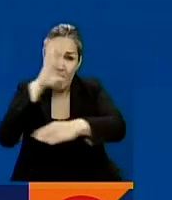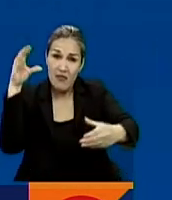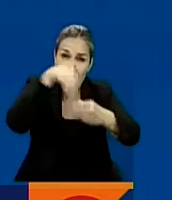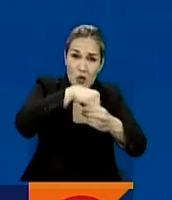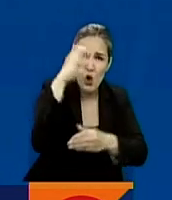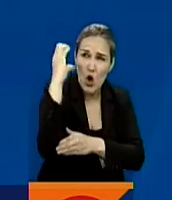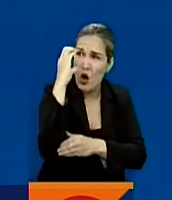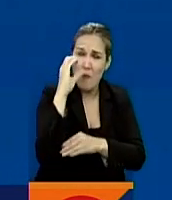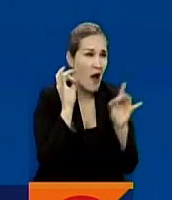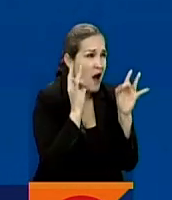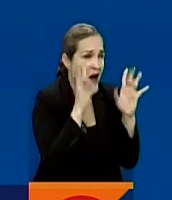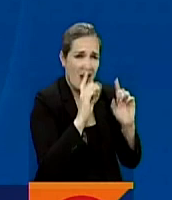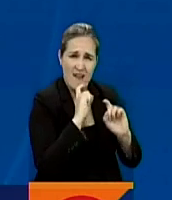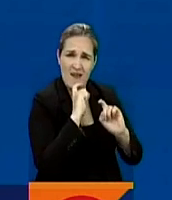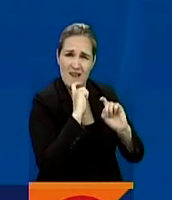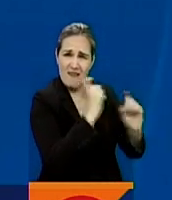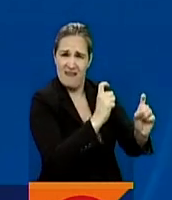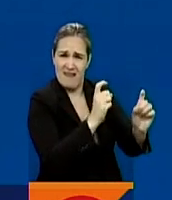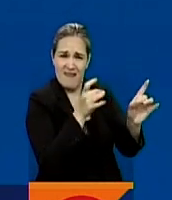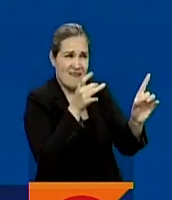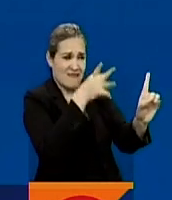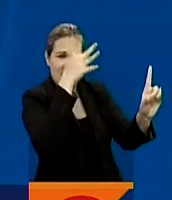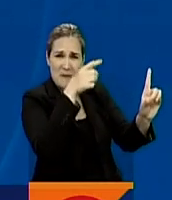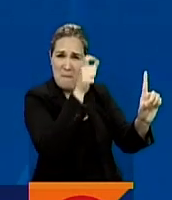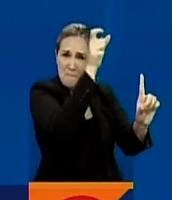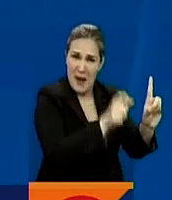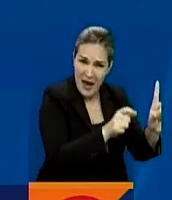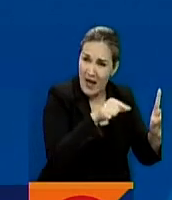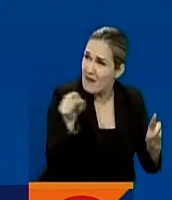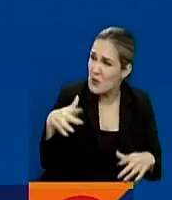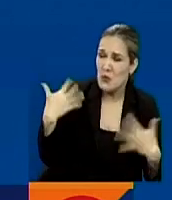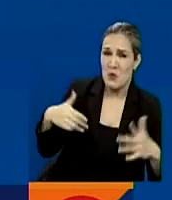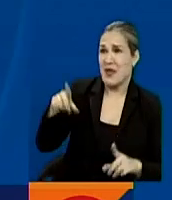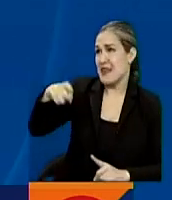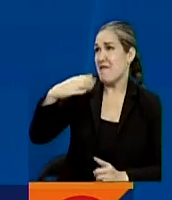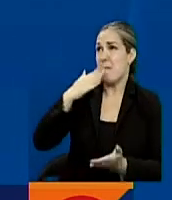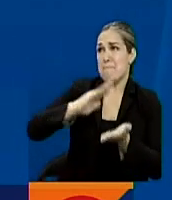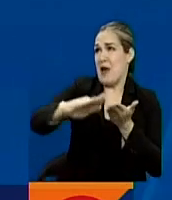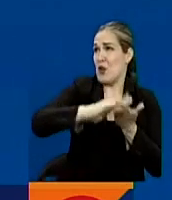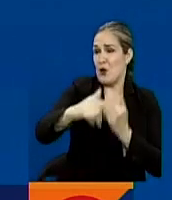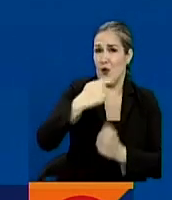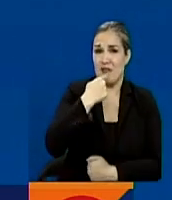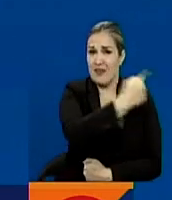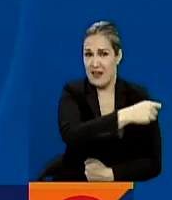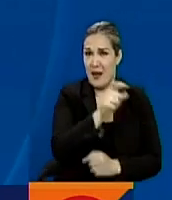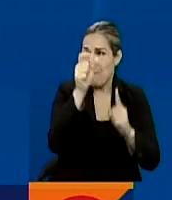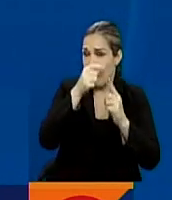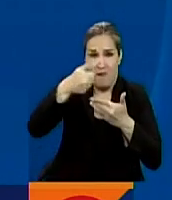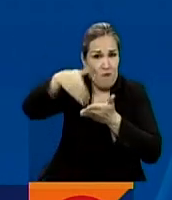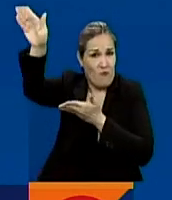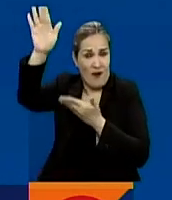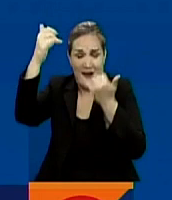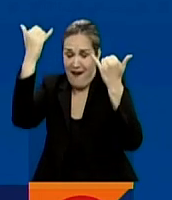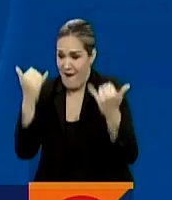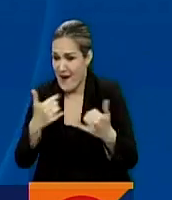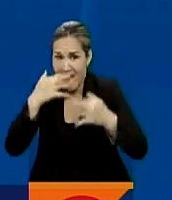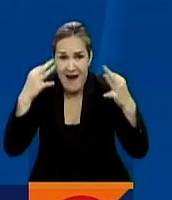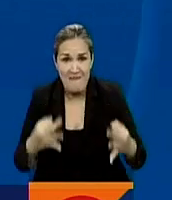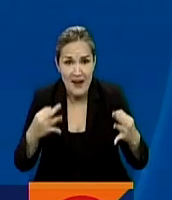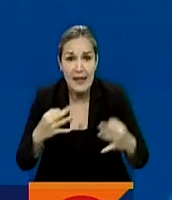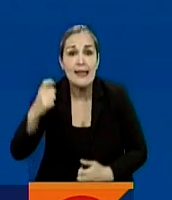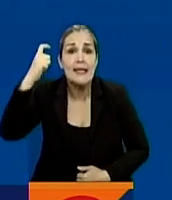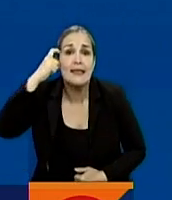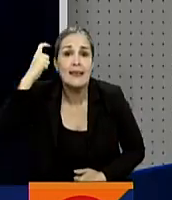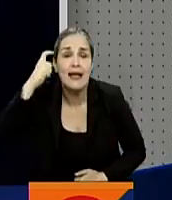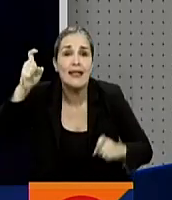el presidente de la república vergüenza mínimo pedir excusas e irse la inteligencia se enfrenta con la inteligencia hay